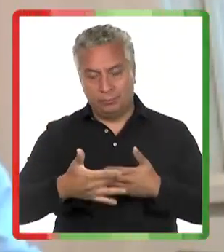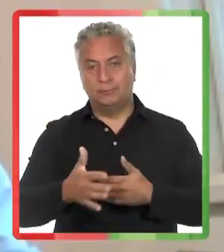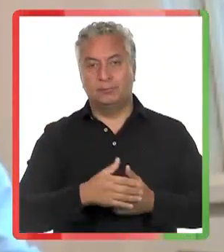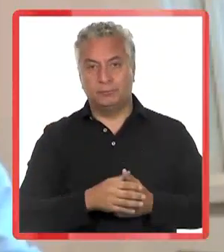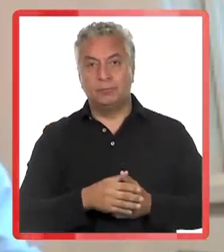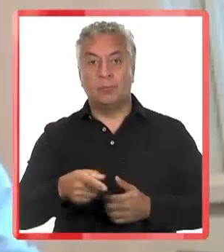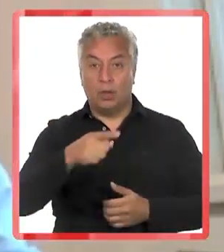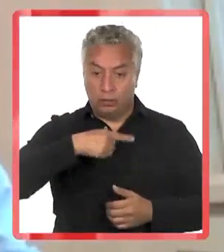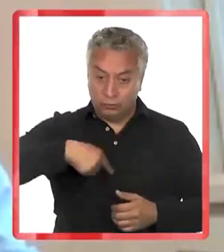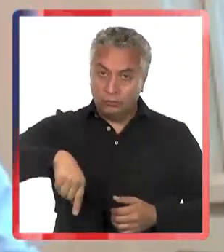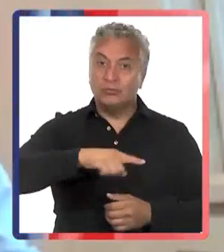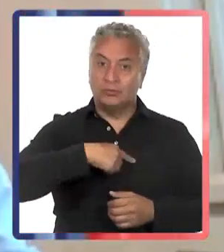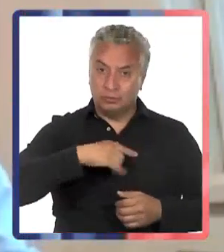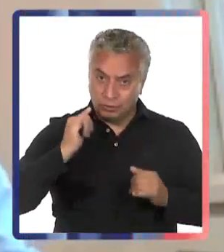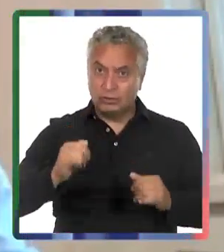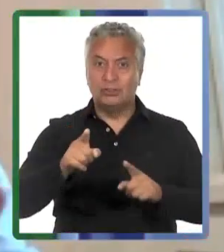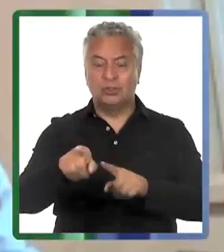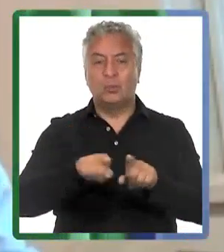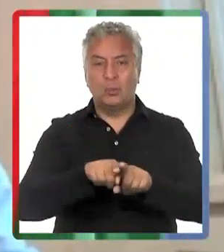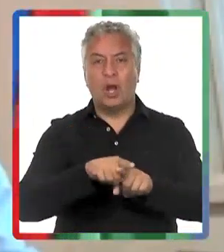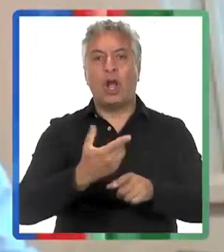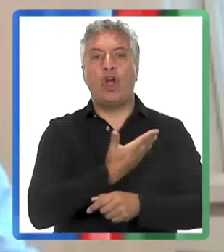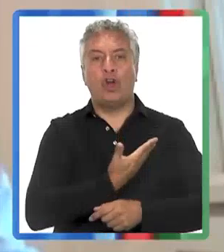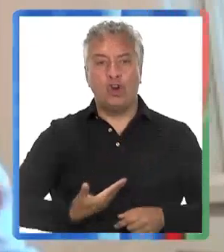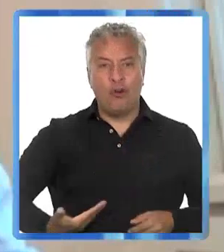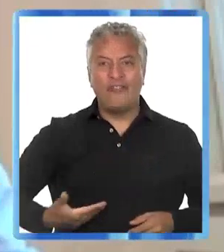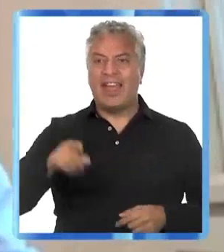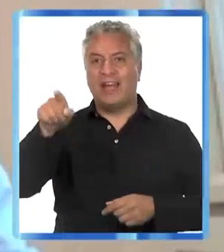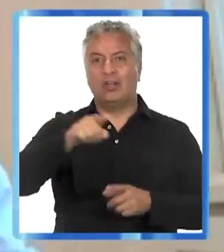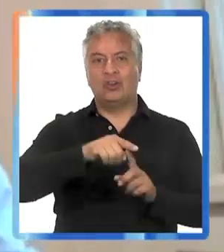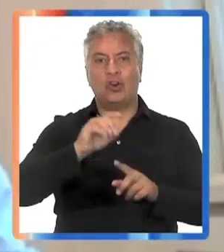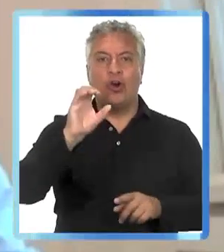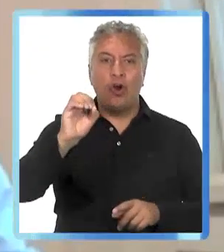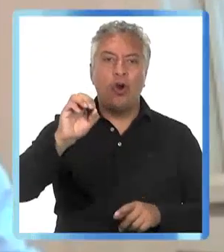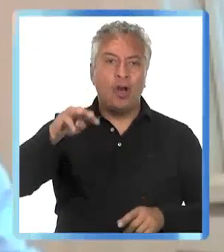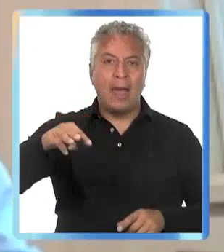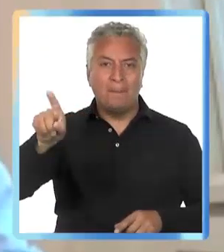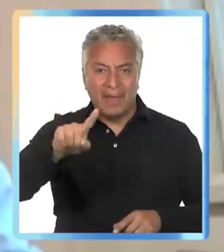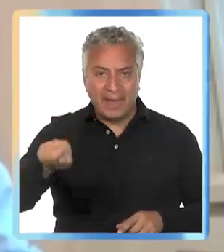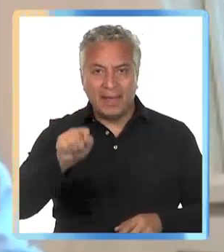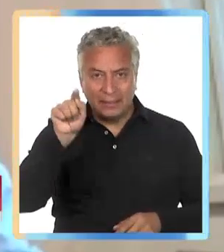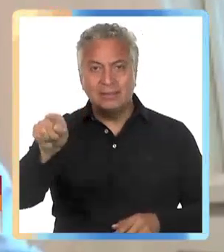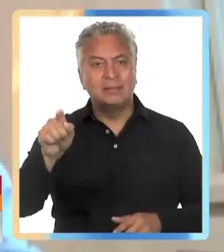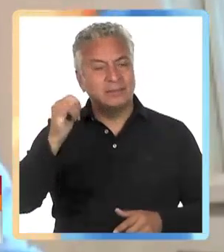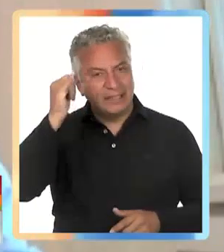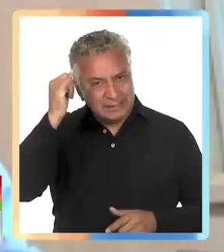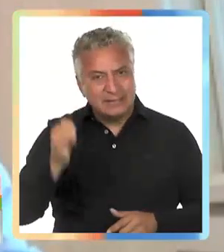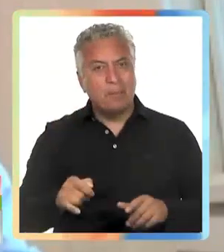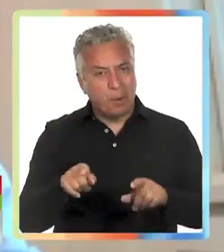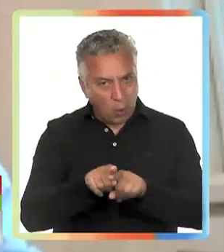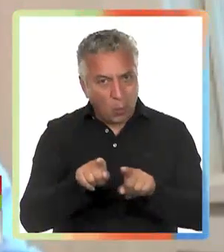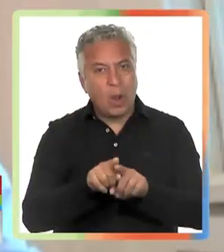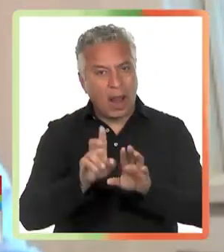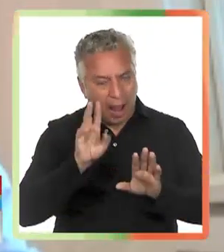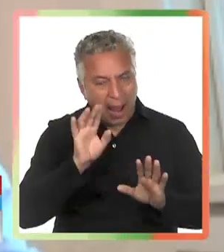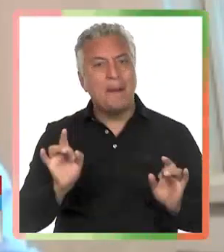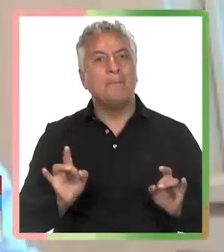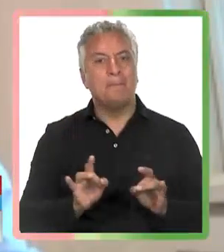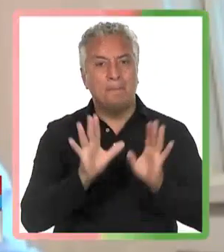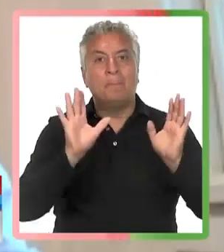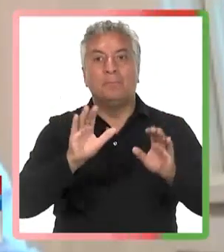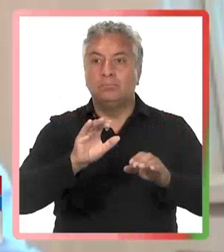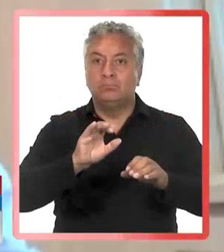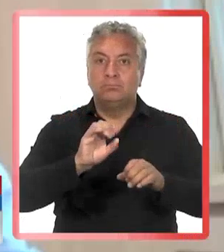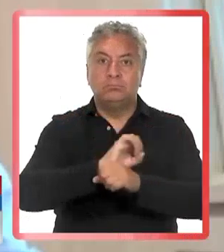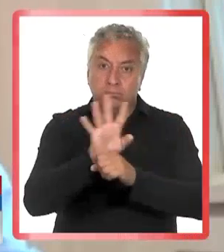general, especialmente nosotros los infectólogos, pero los gobiernos, la Organización Mundial de la Salud, siempre están preparadas